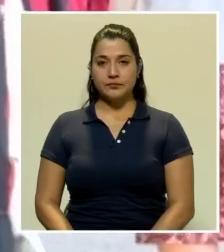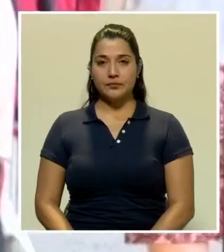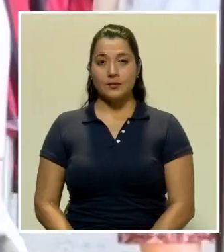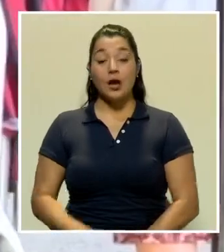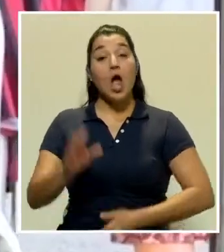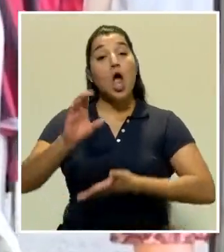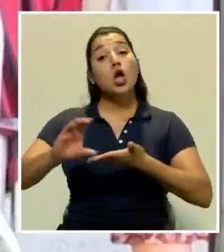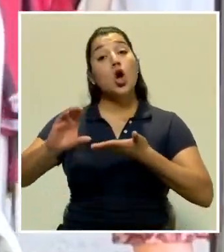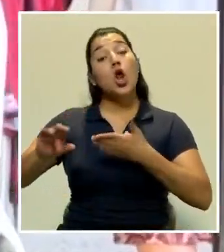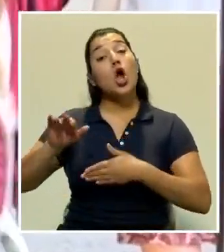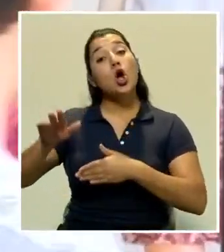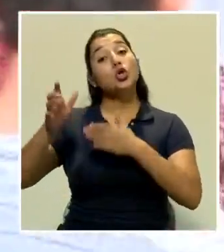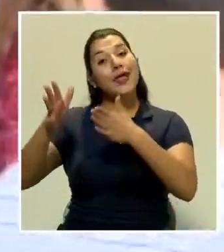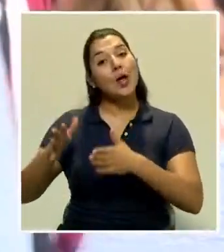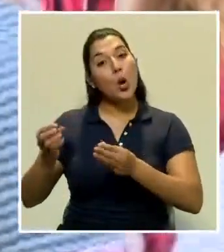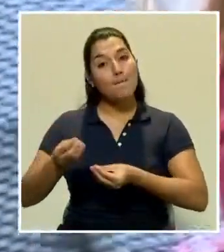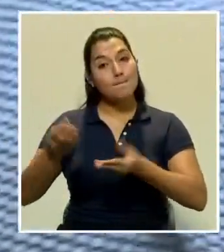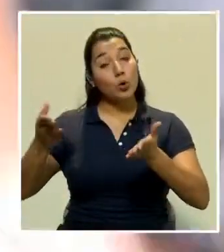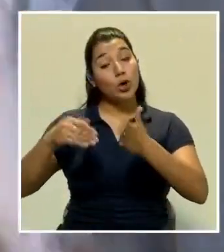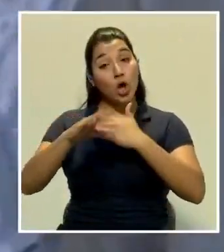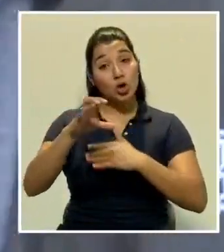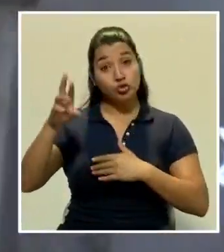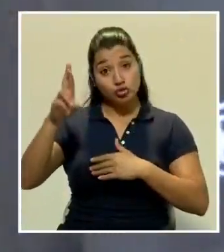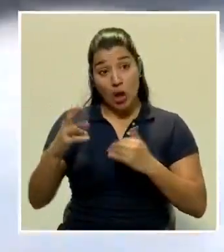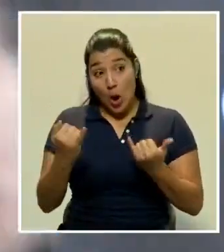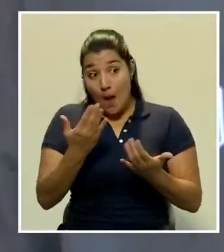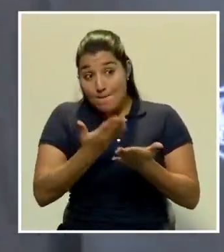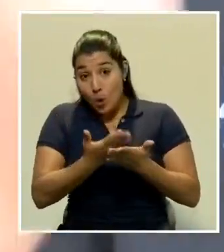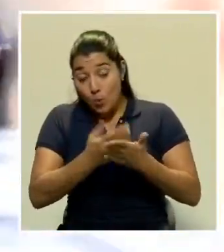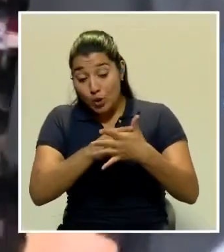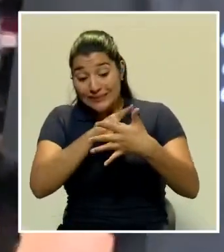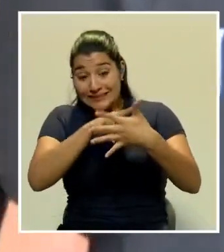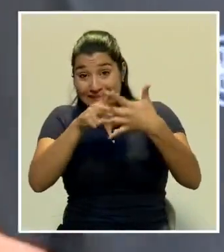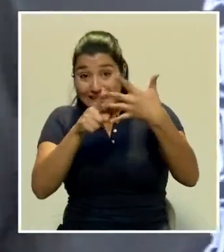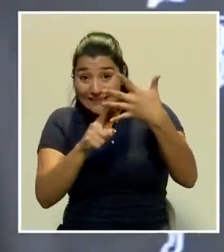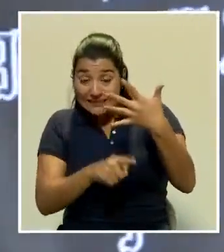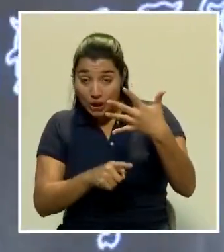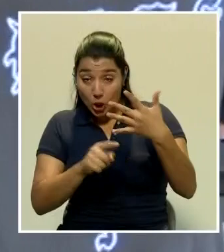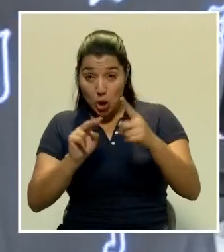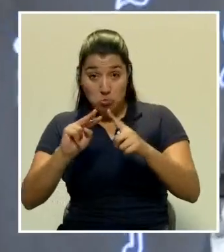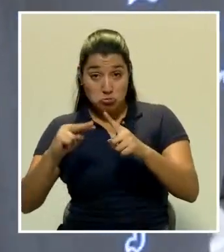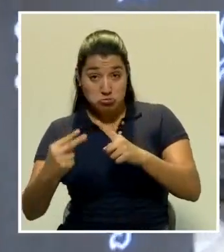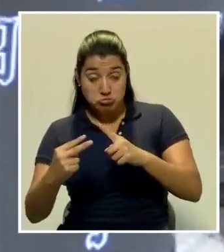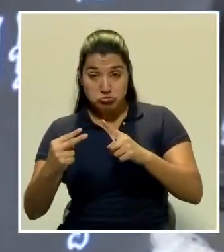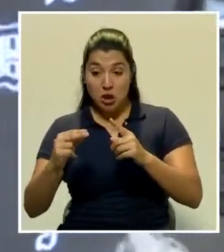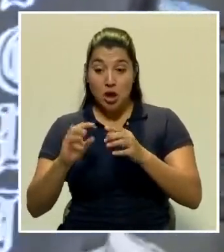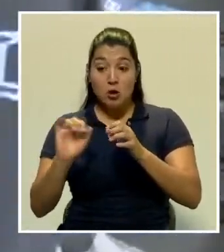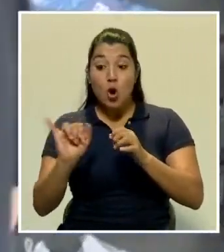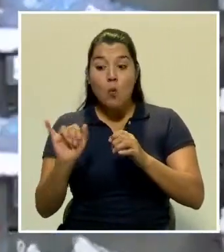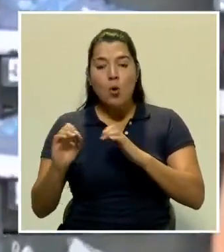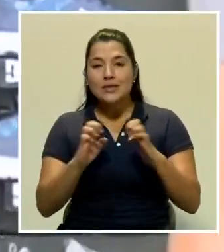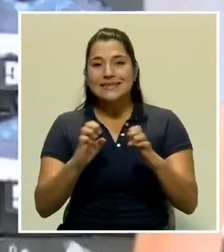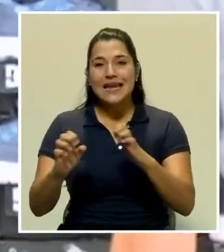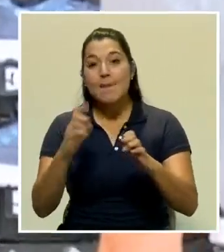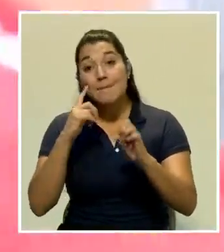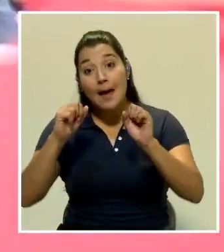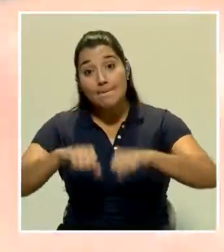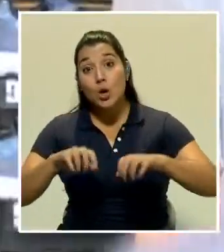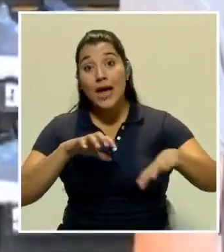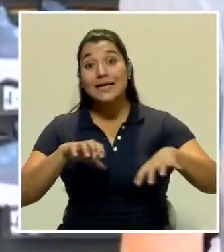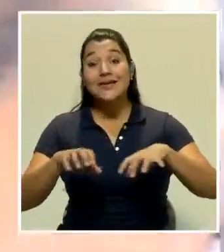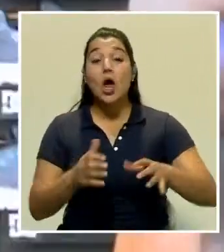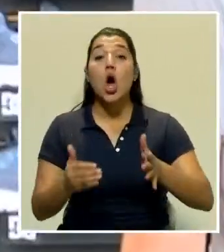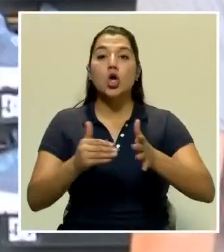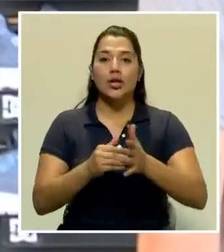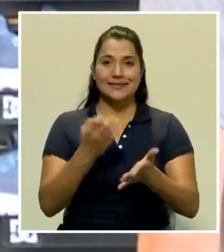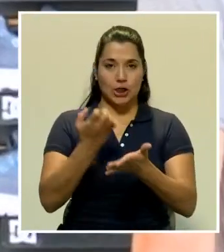El Colegio de Contadores Públicos de Costa Rica propone 5 ejes estratégicos para reactivar la economía de nuestro país.